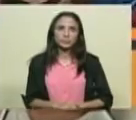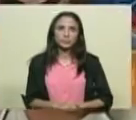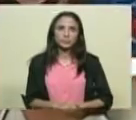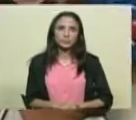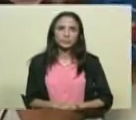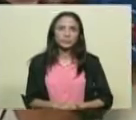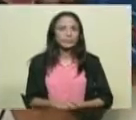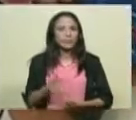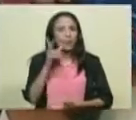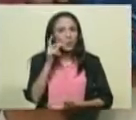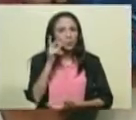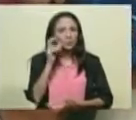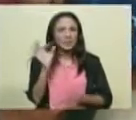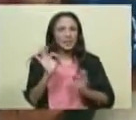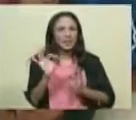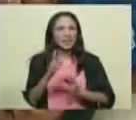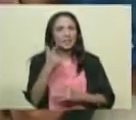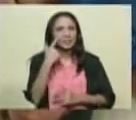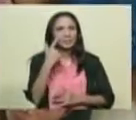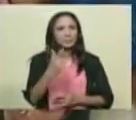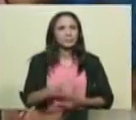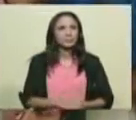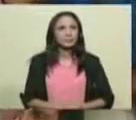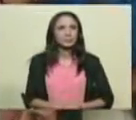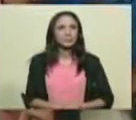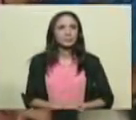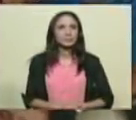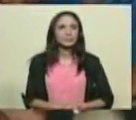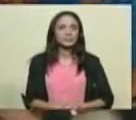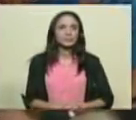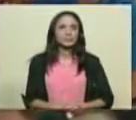No se escucha, por favor. Por favor.